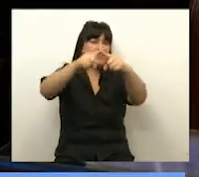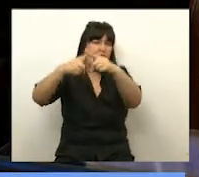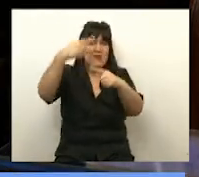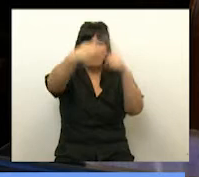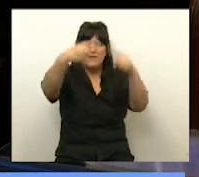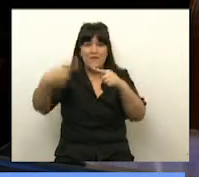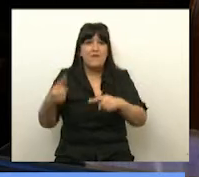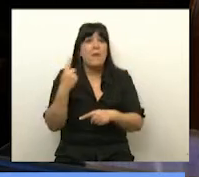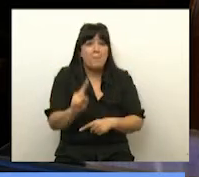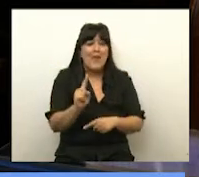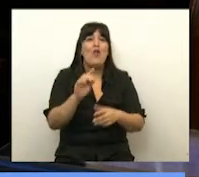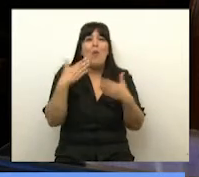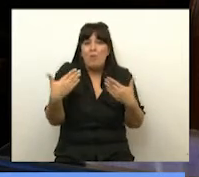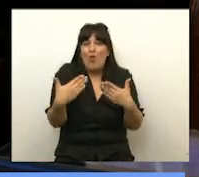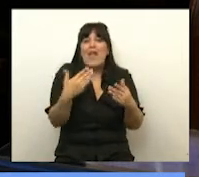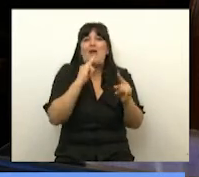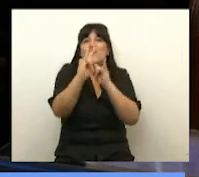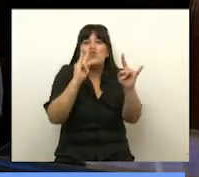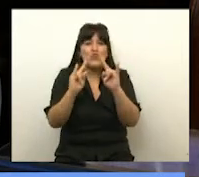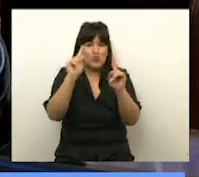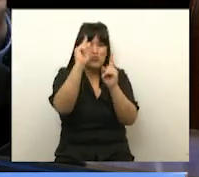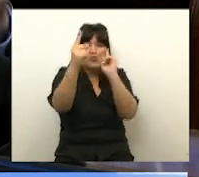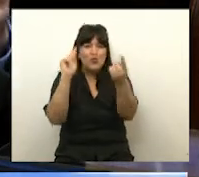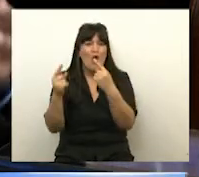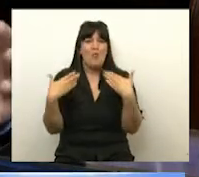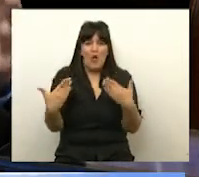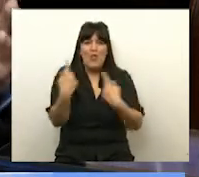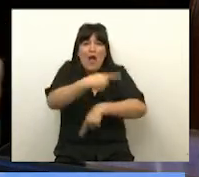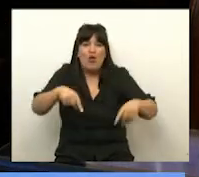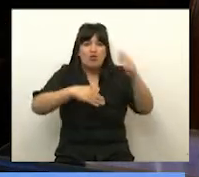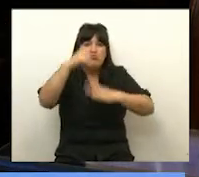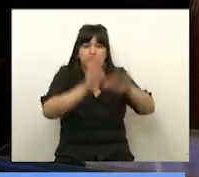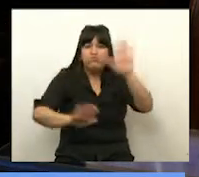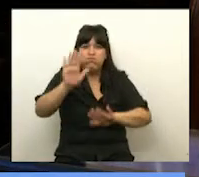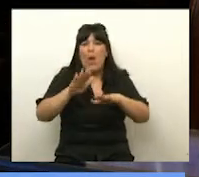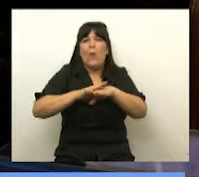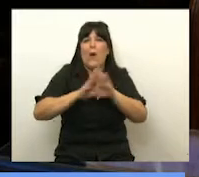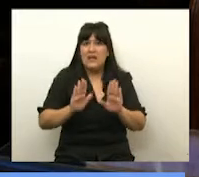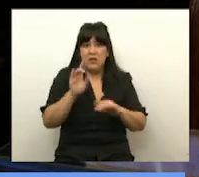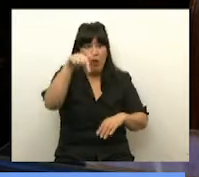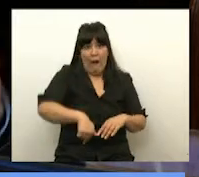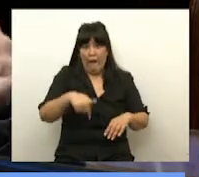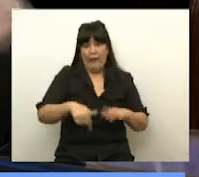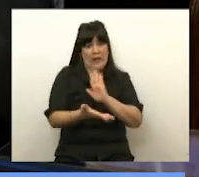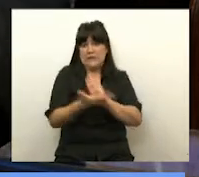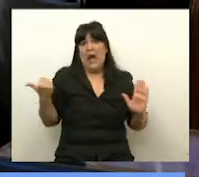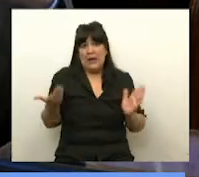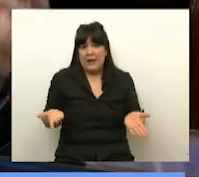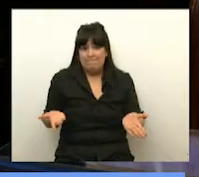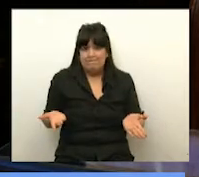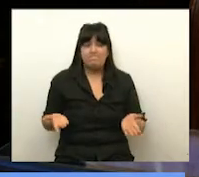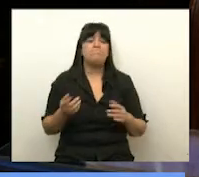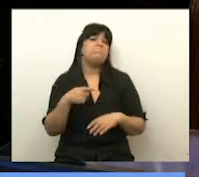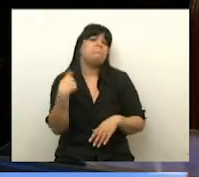daba un margen de operaciones en obras centrales de infraestructura básica que ahora no lo van a tener. Nos dicen que nos van